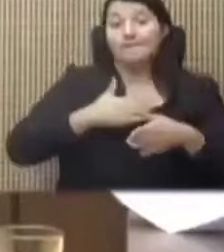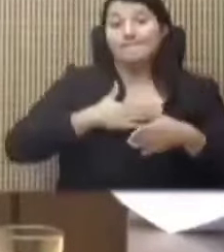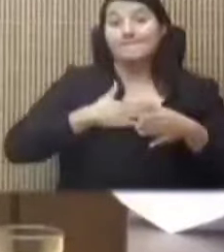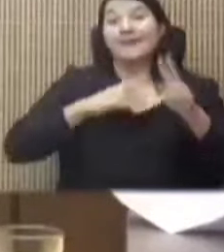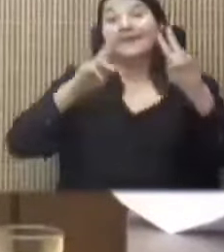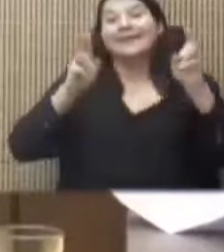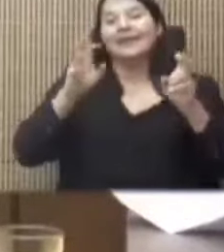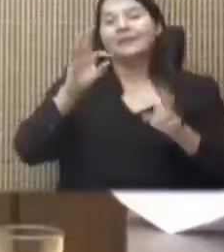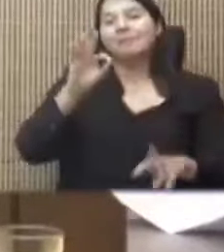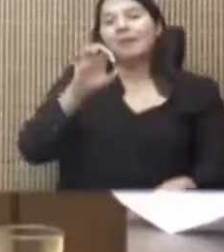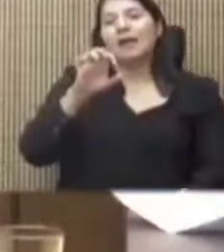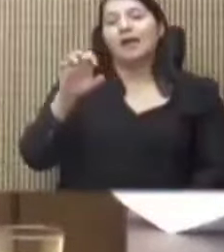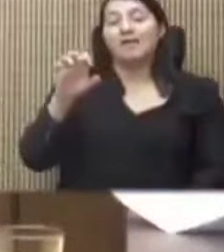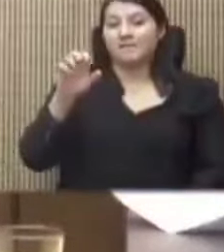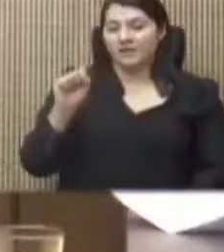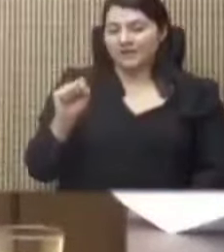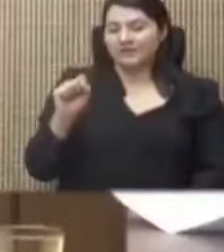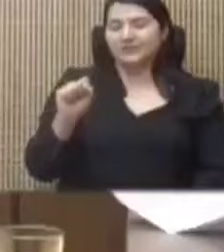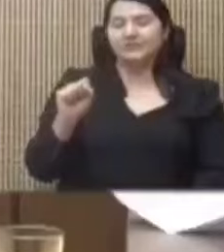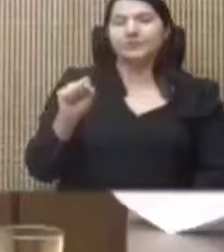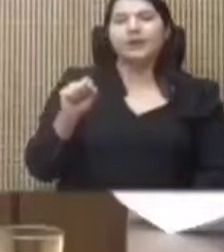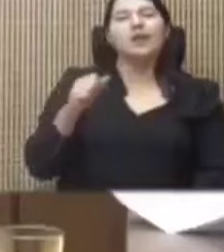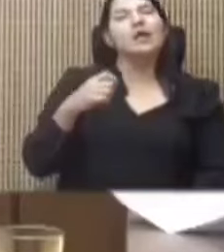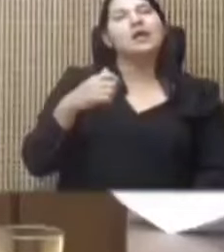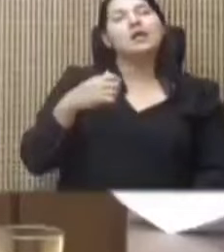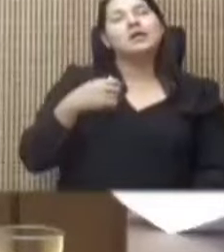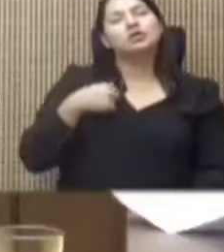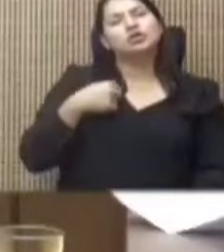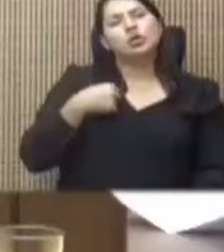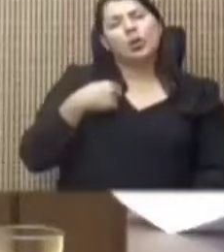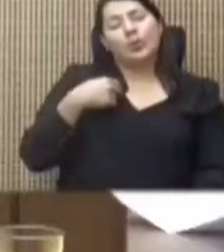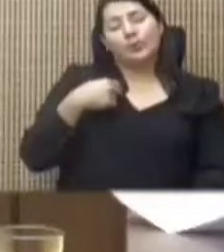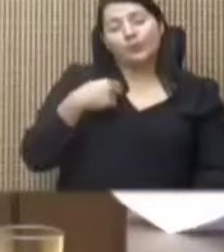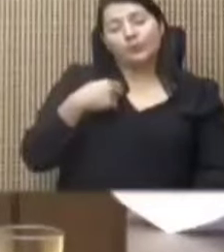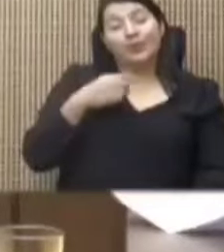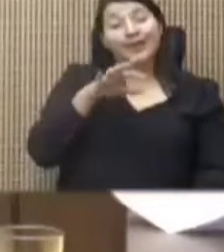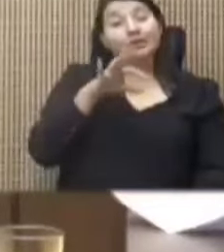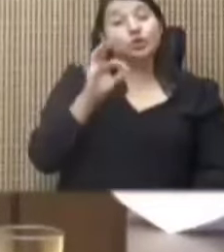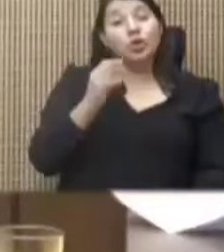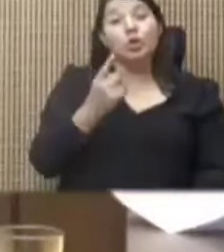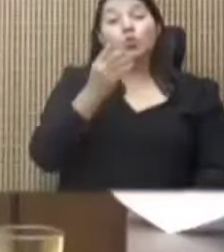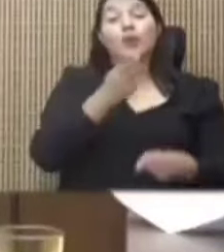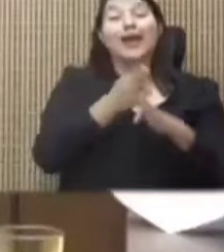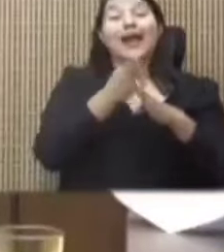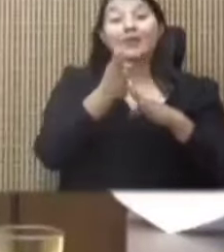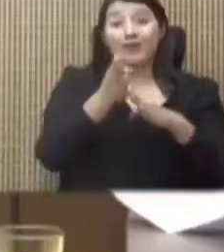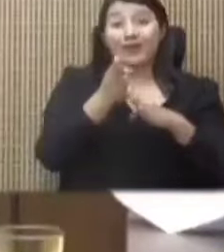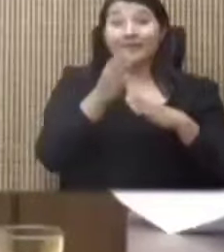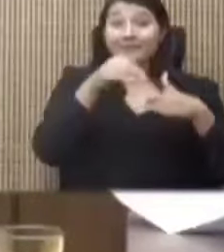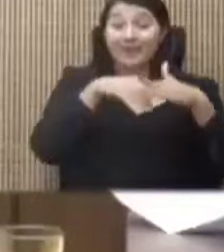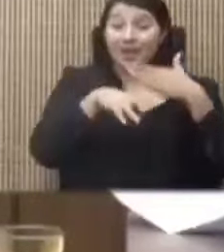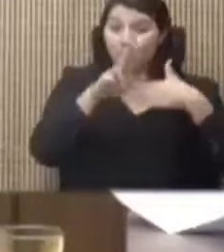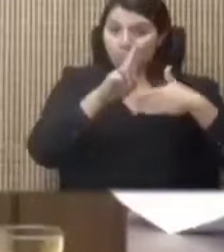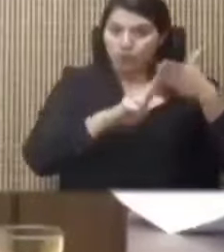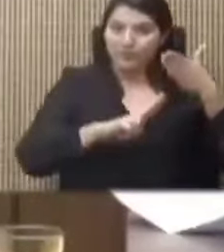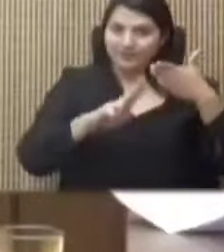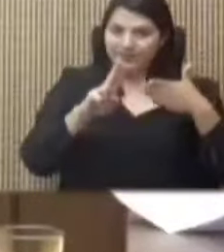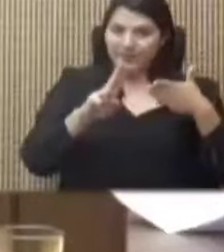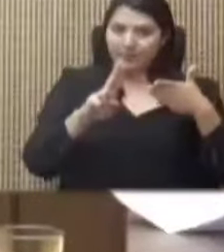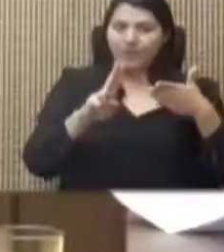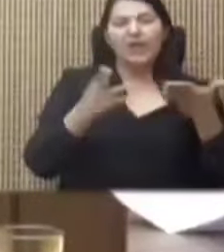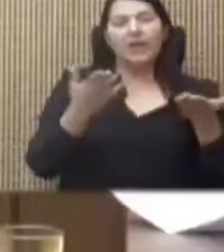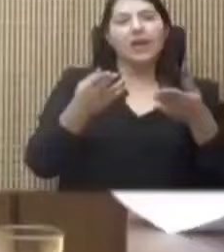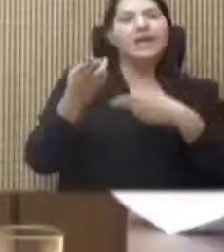les cuento, surgió precisamente porque escogí una carrera universitaria que es historia, que